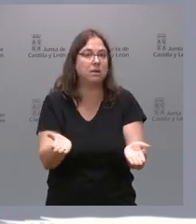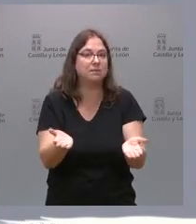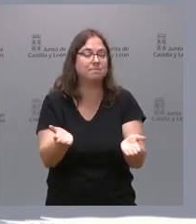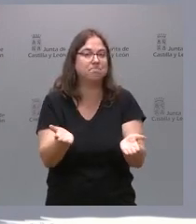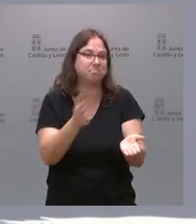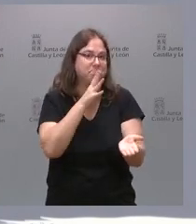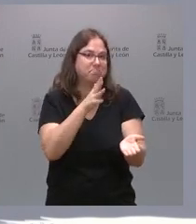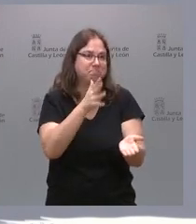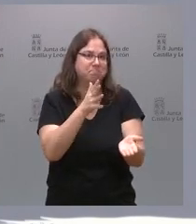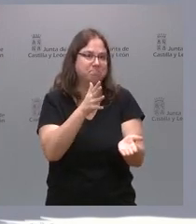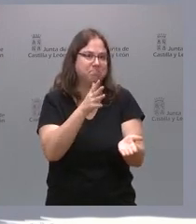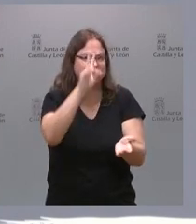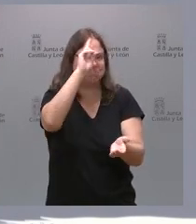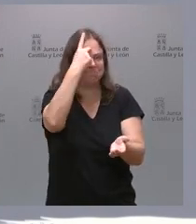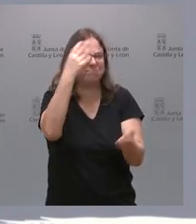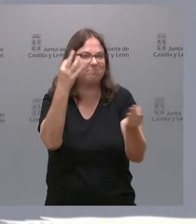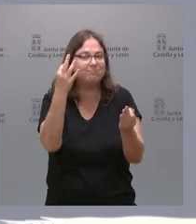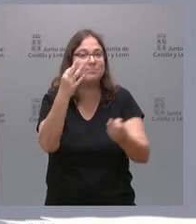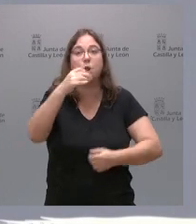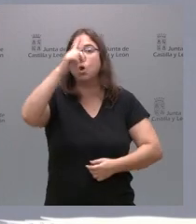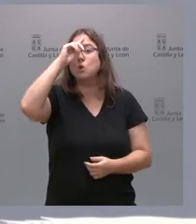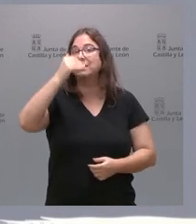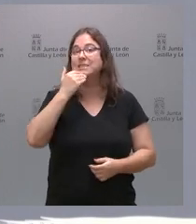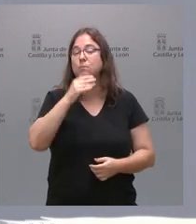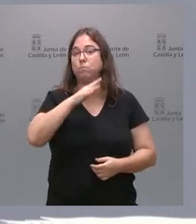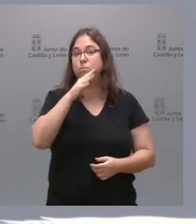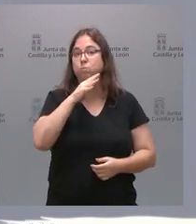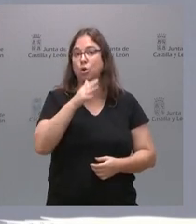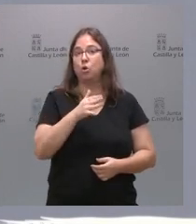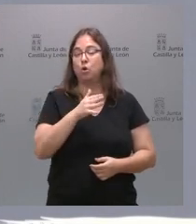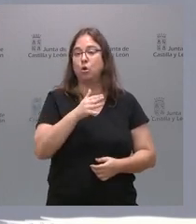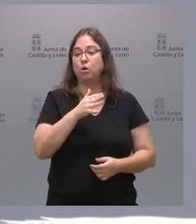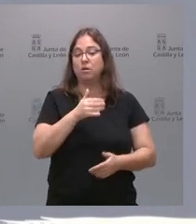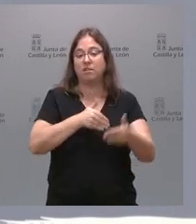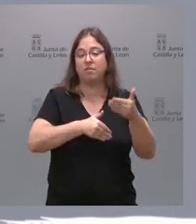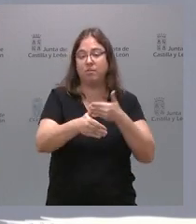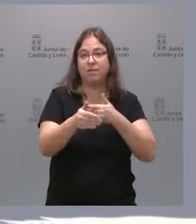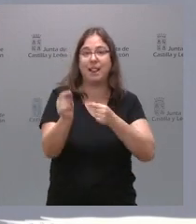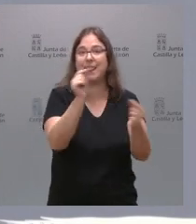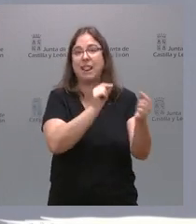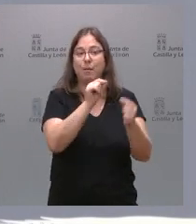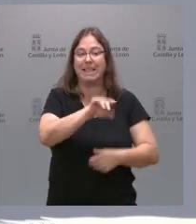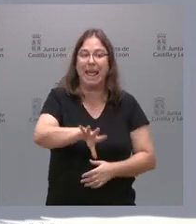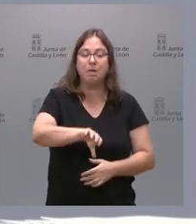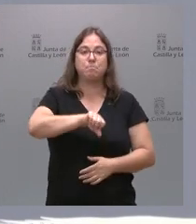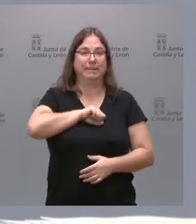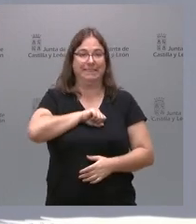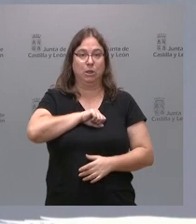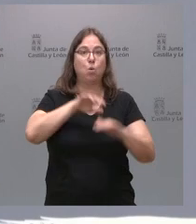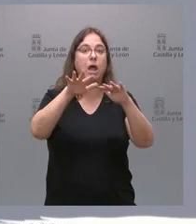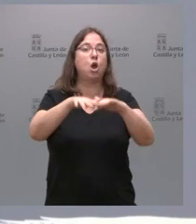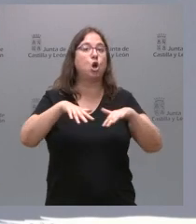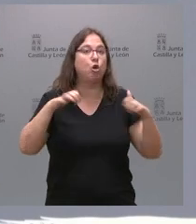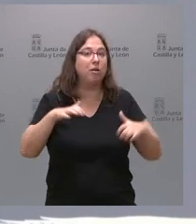Entonces qué es lo que ha cambiado no sé si sí porque va a haber un debate de investidura en el congreso